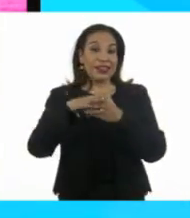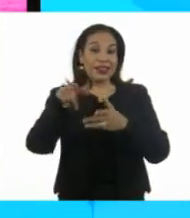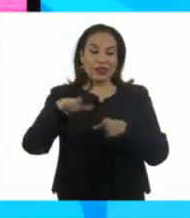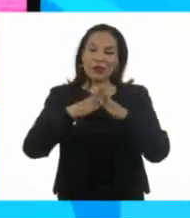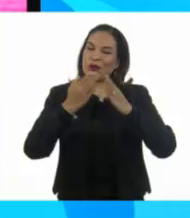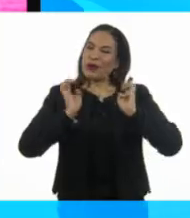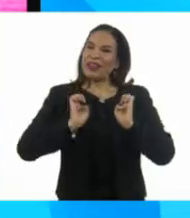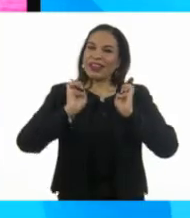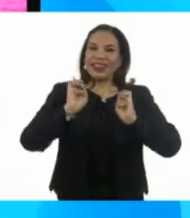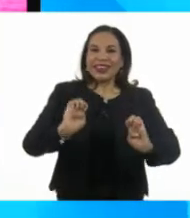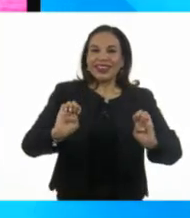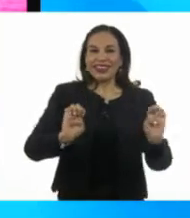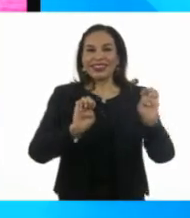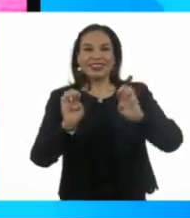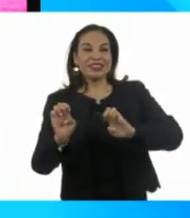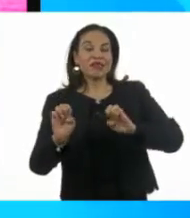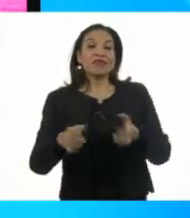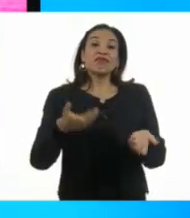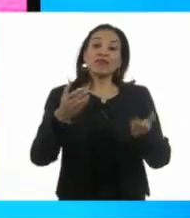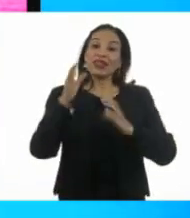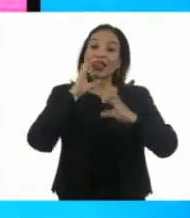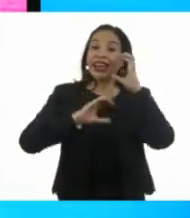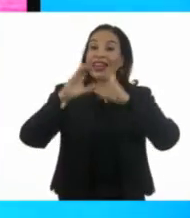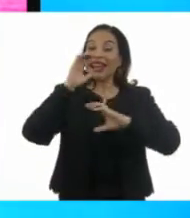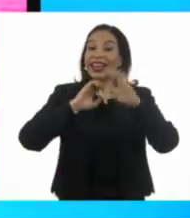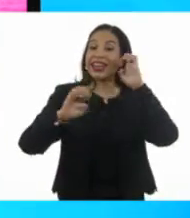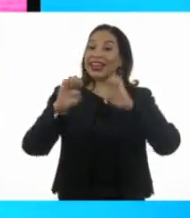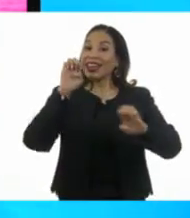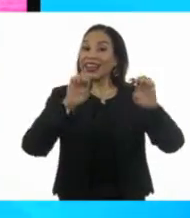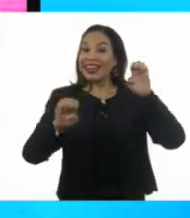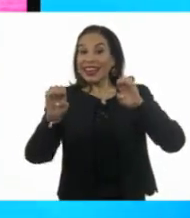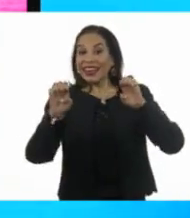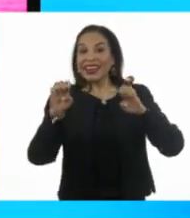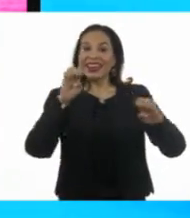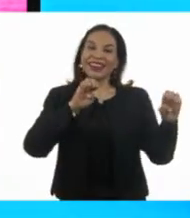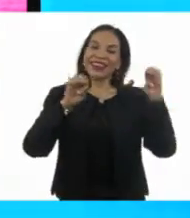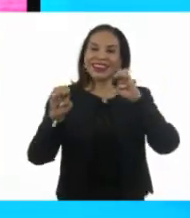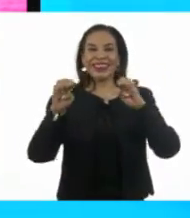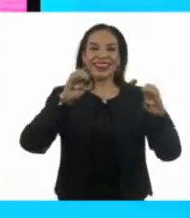muy elegantes y cantaban con